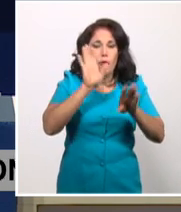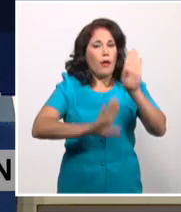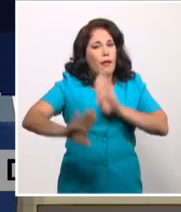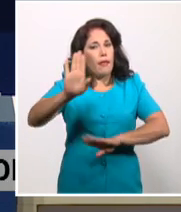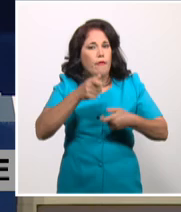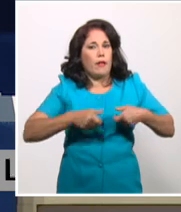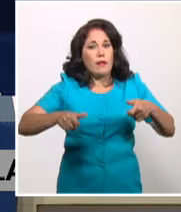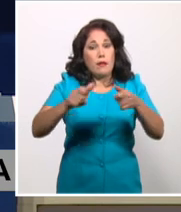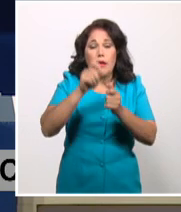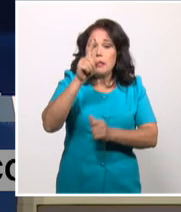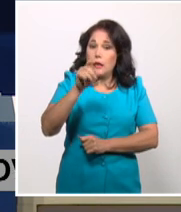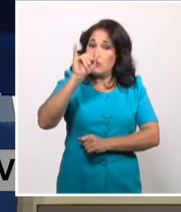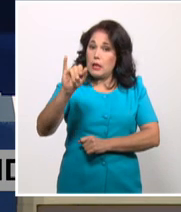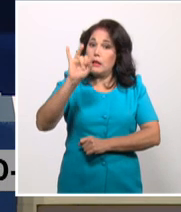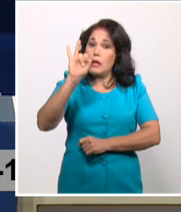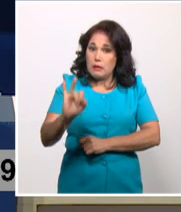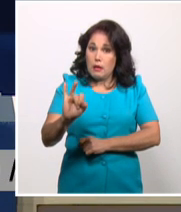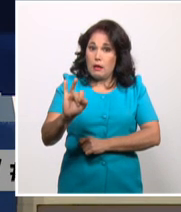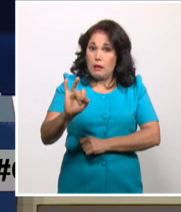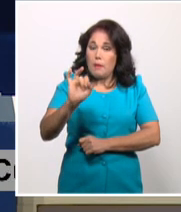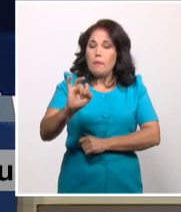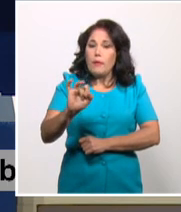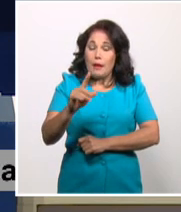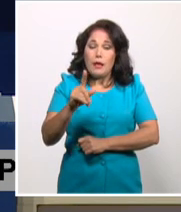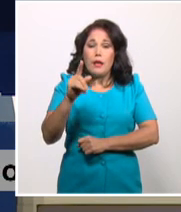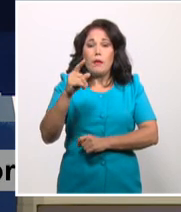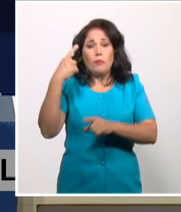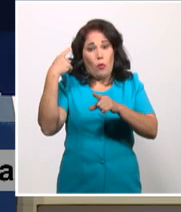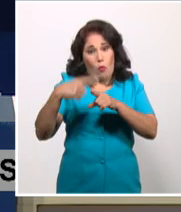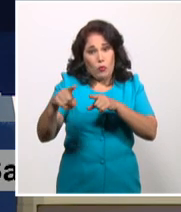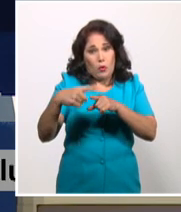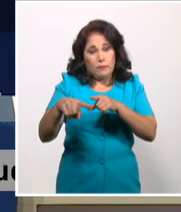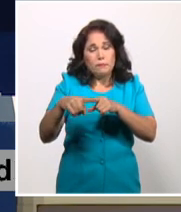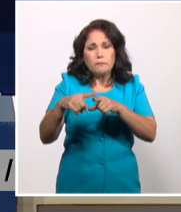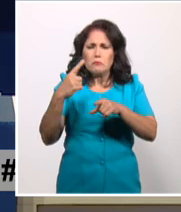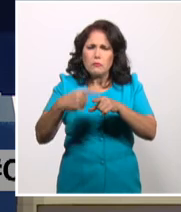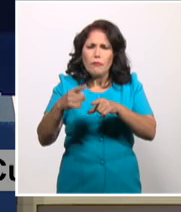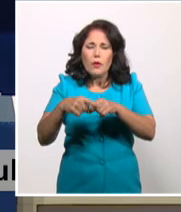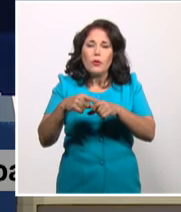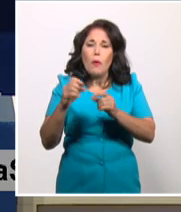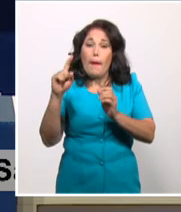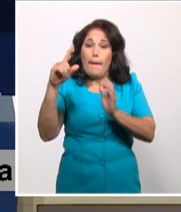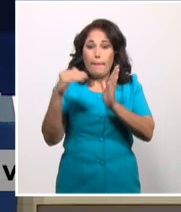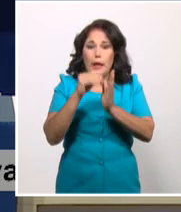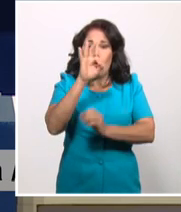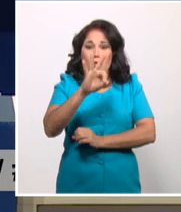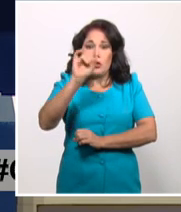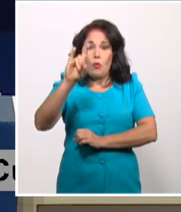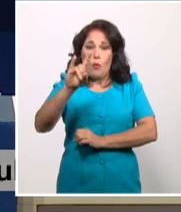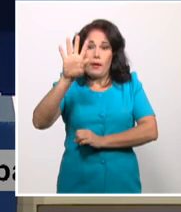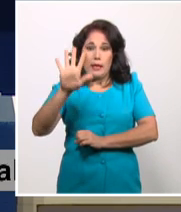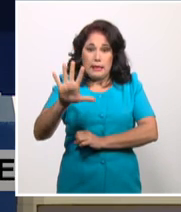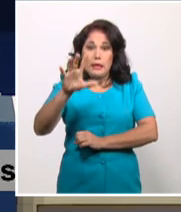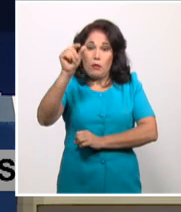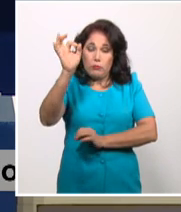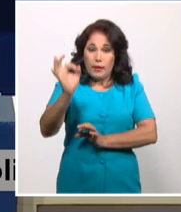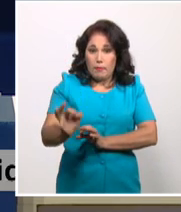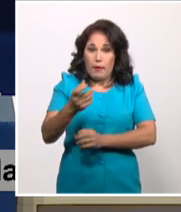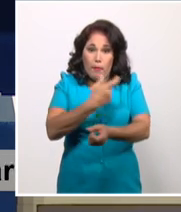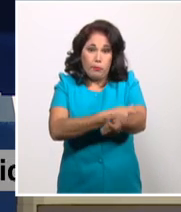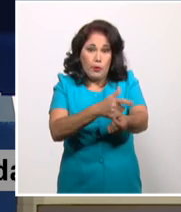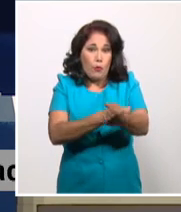Civil 167 y producto de estos 1.895 determinaciones que se hicieron